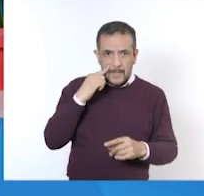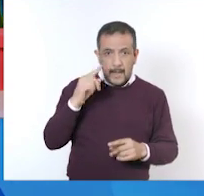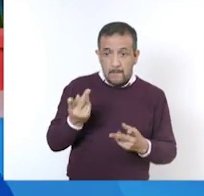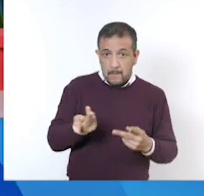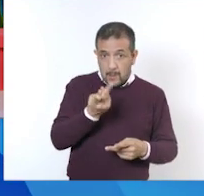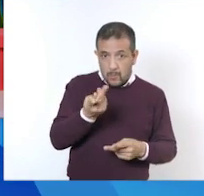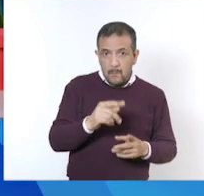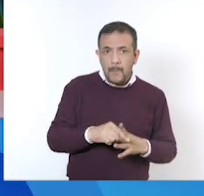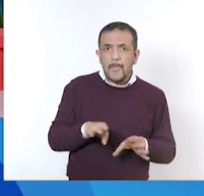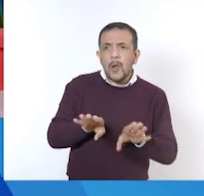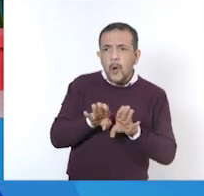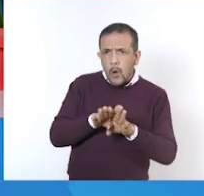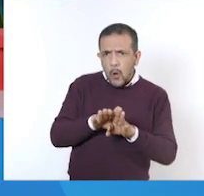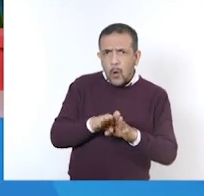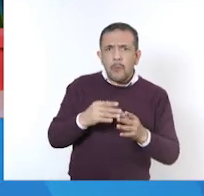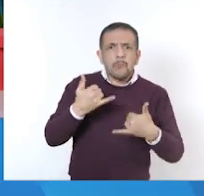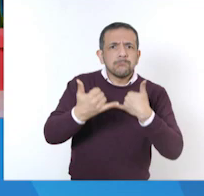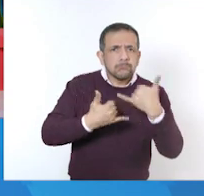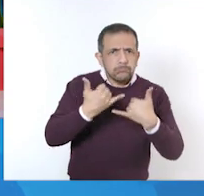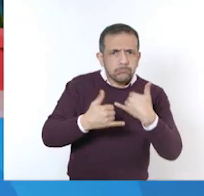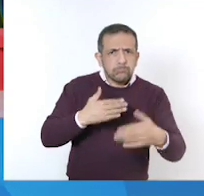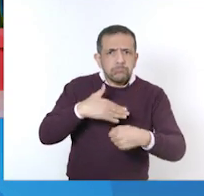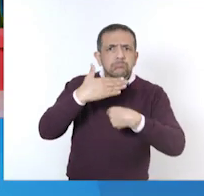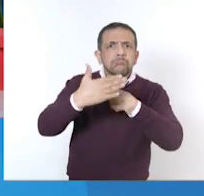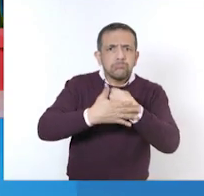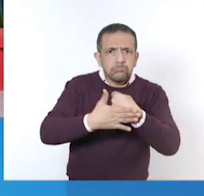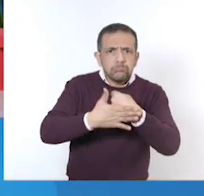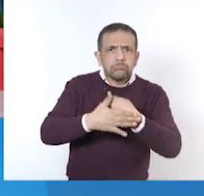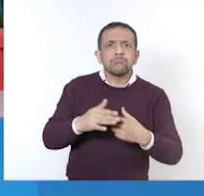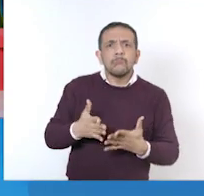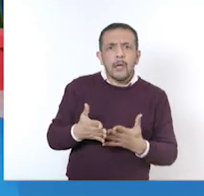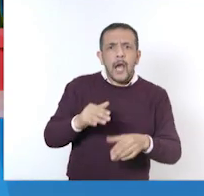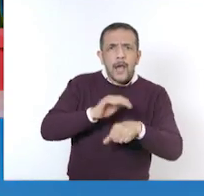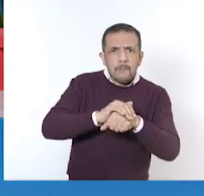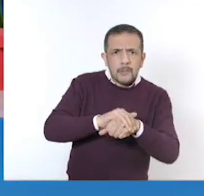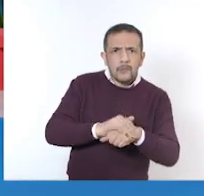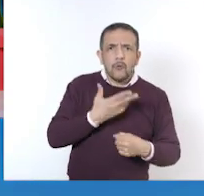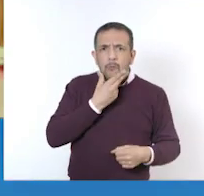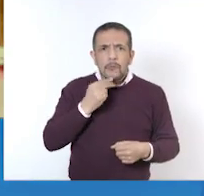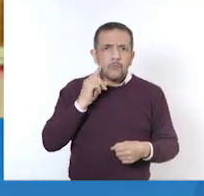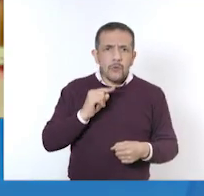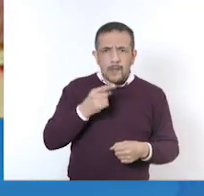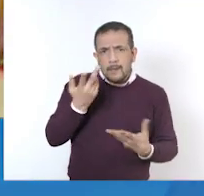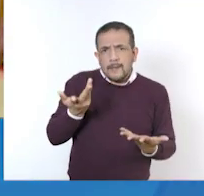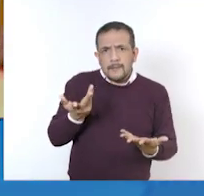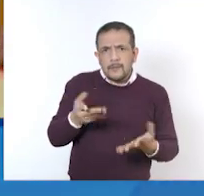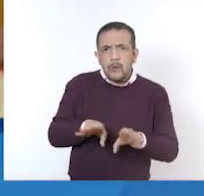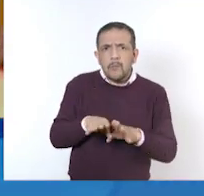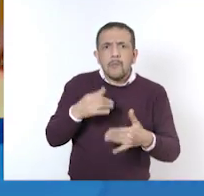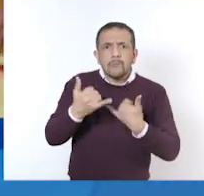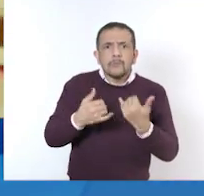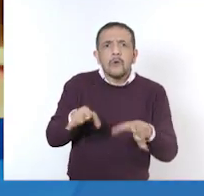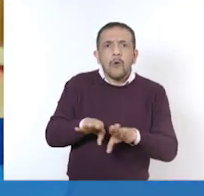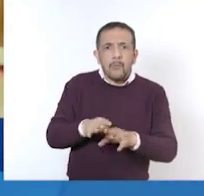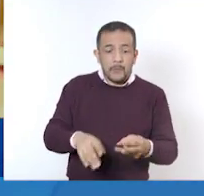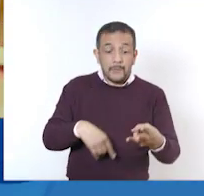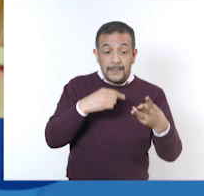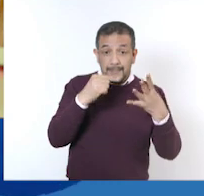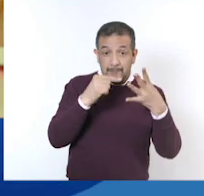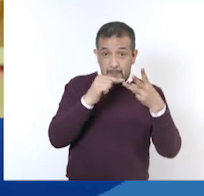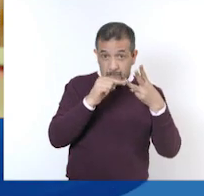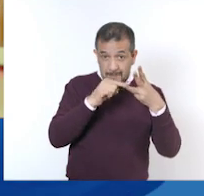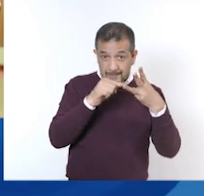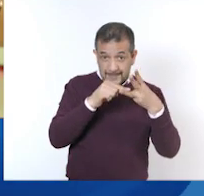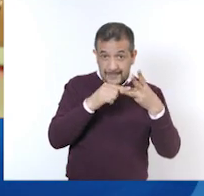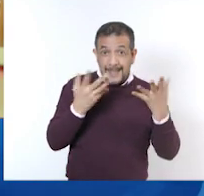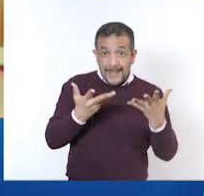fue, ¿cómo vamos a jugar con nuestras amigas y amigos cuando podamos regresar a espacios públicos? La misión 3 fue crear